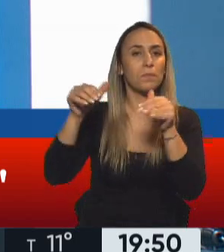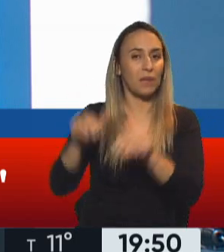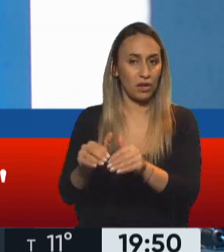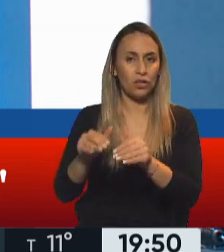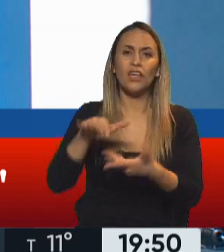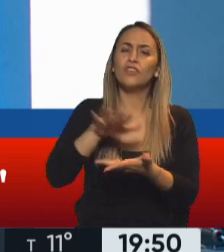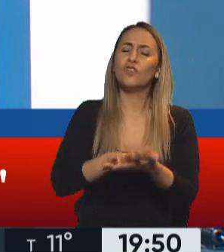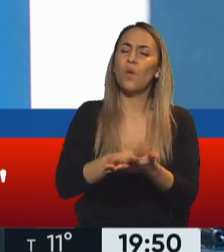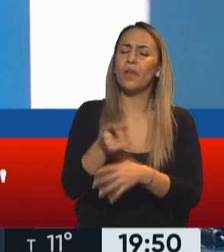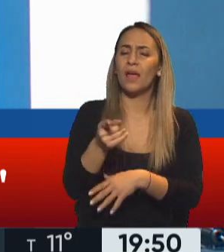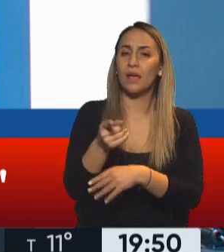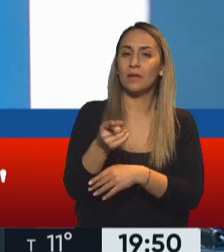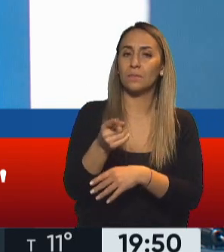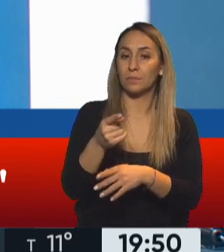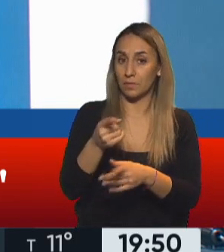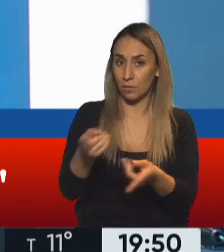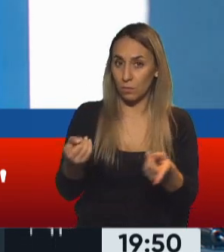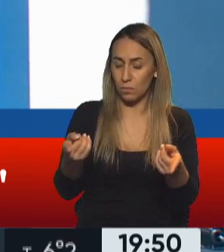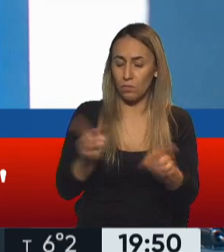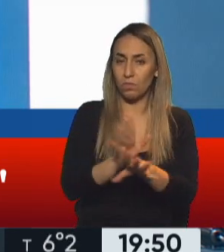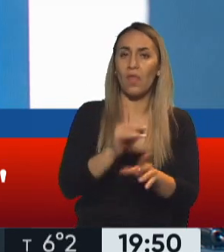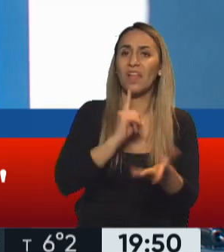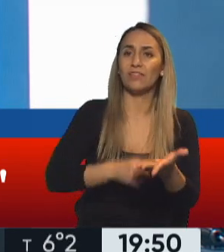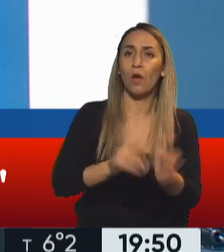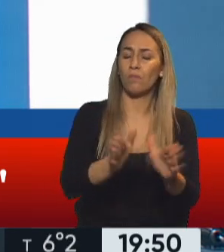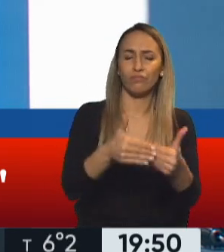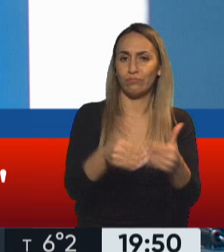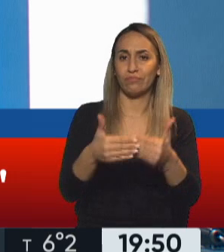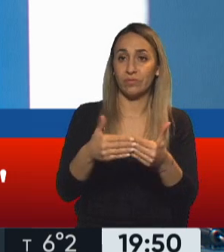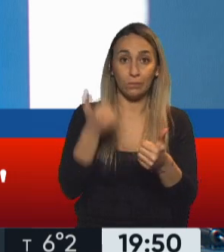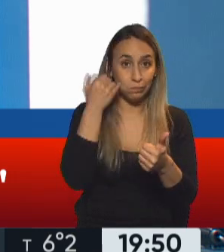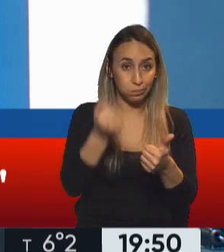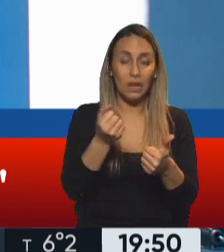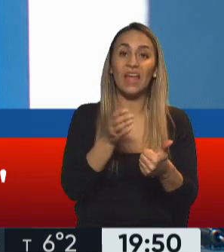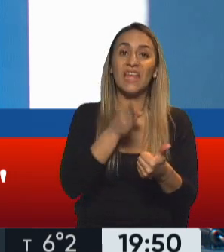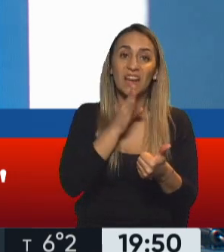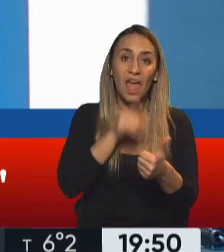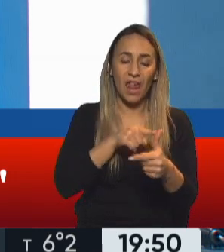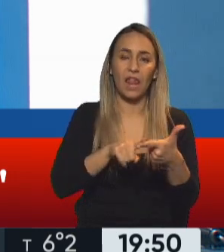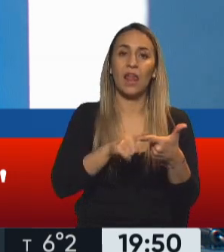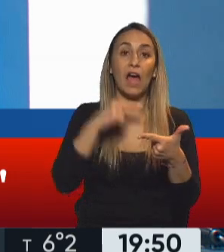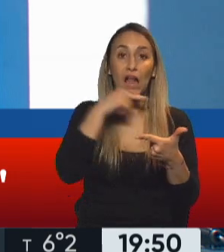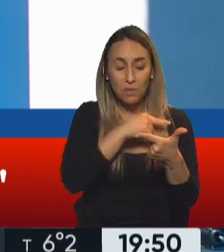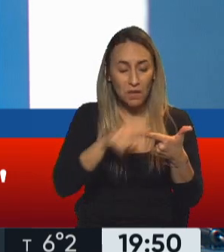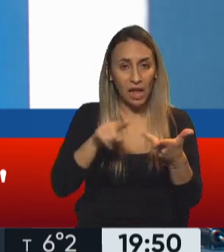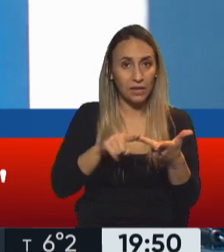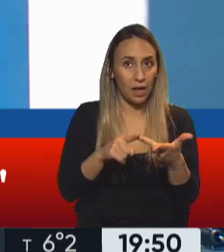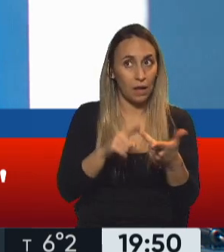volver atrás, ¿está volviendo atrás Israel? ¿Está volviendo atrás Alemania? Hay varios países que han